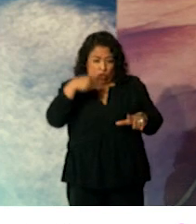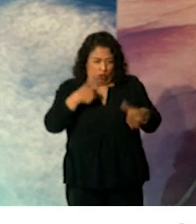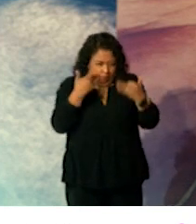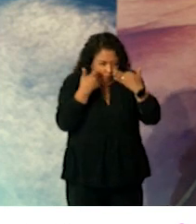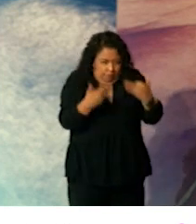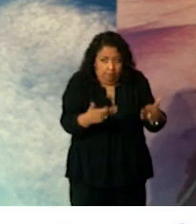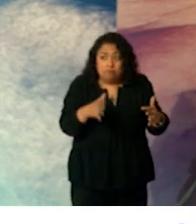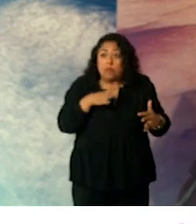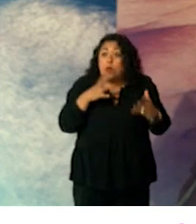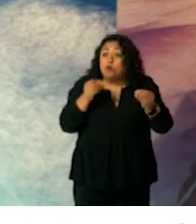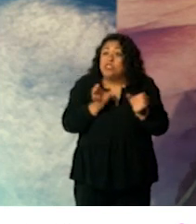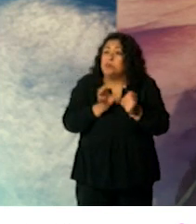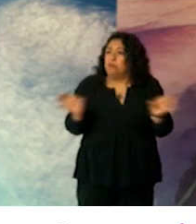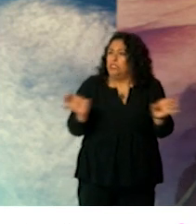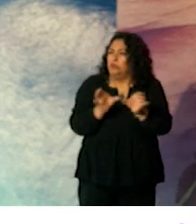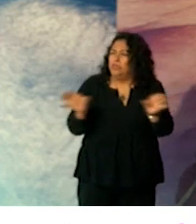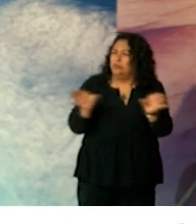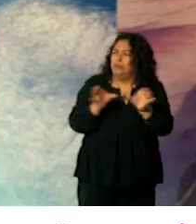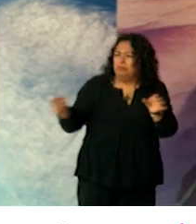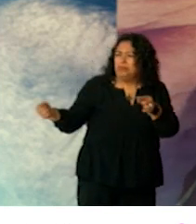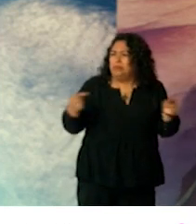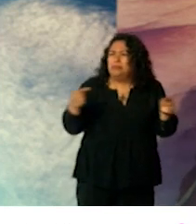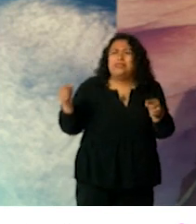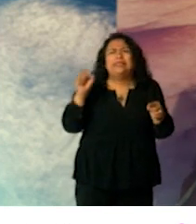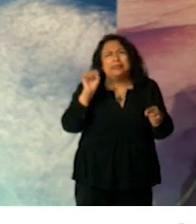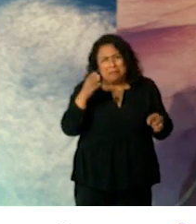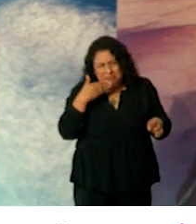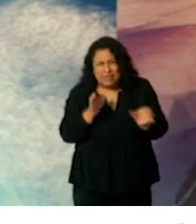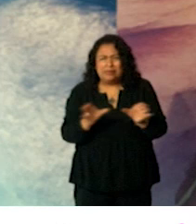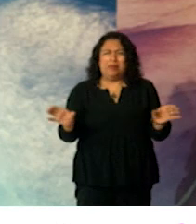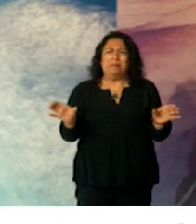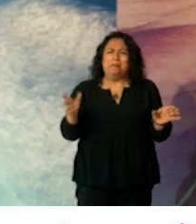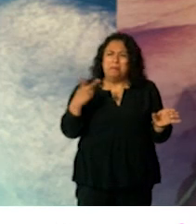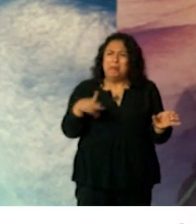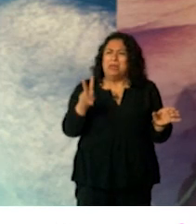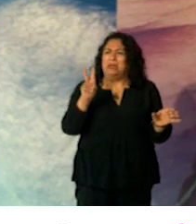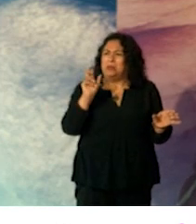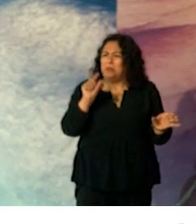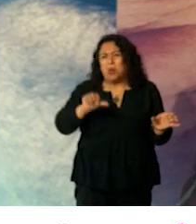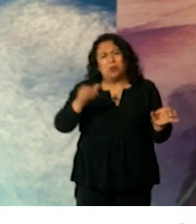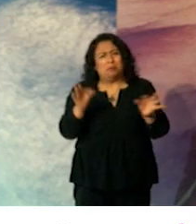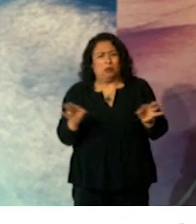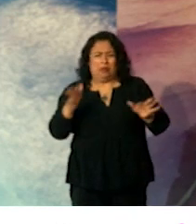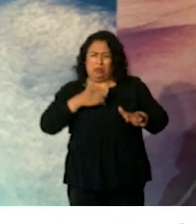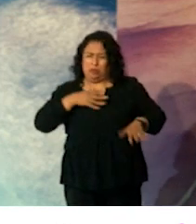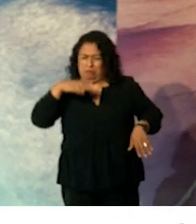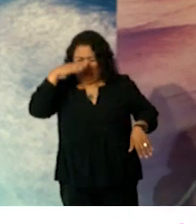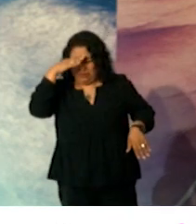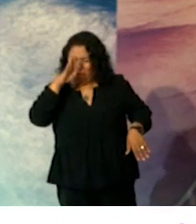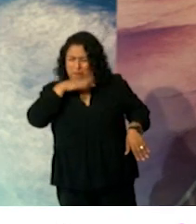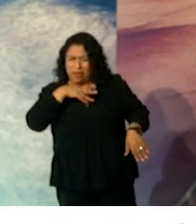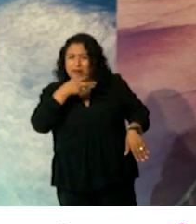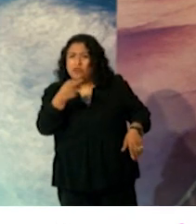viendo, tenemos mucha polarización y esa polarización crea que sí está bien por una parte, pero también hay una parte esencial que para mí está mal, que no